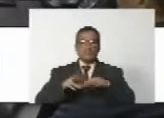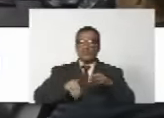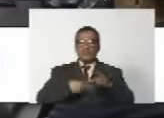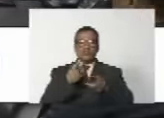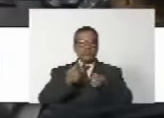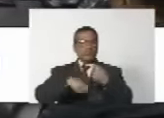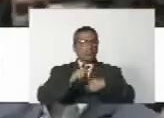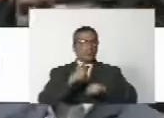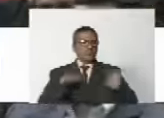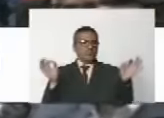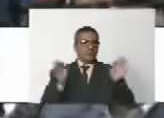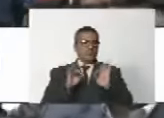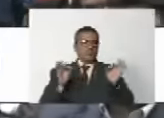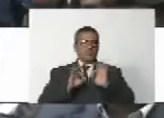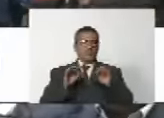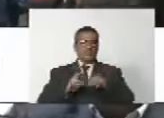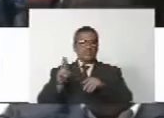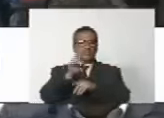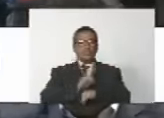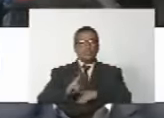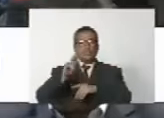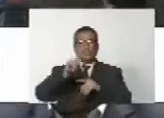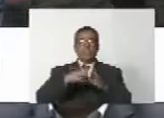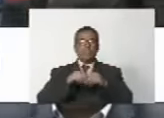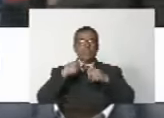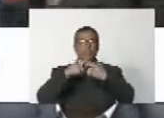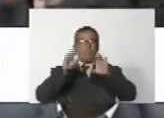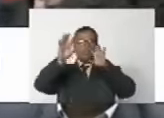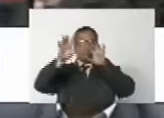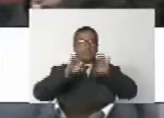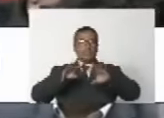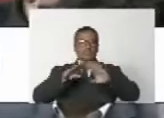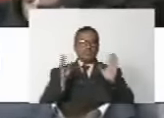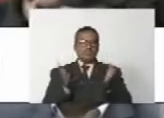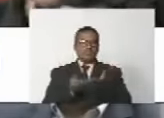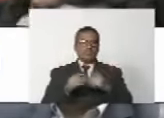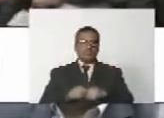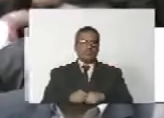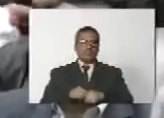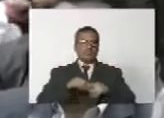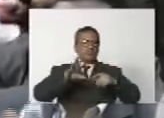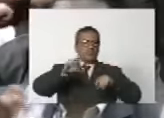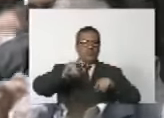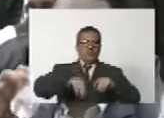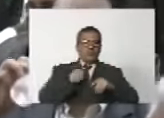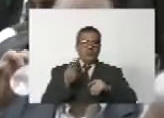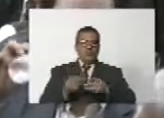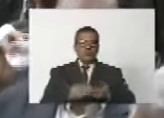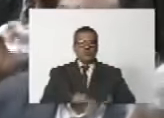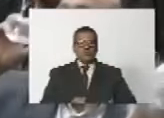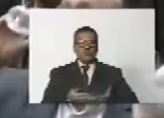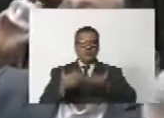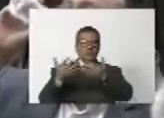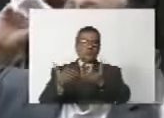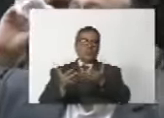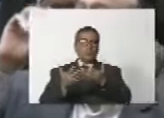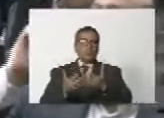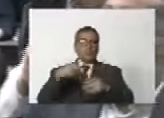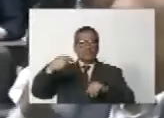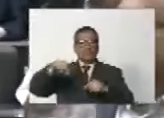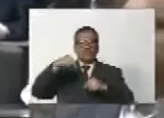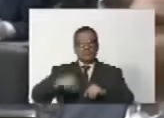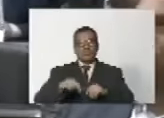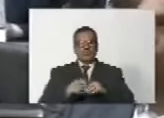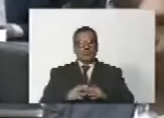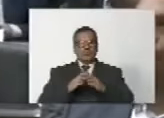poder movilizar una sola cuenta en el exterior, ¿no? Ni poder enviar de manera normal